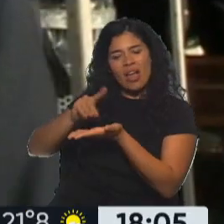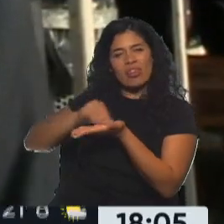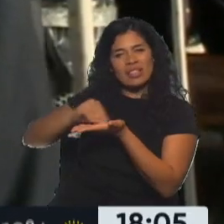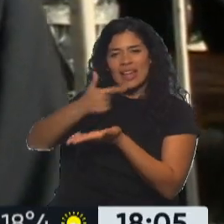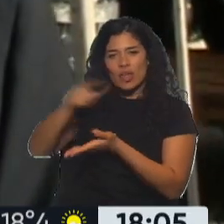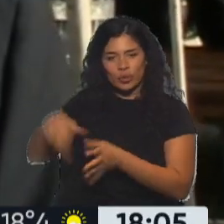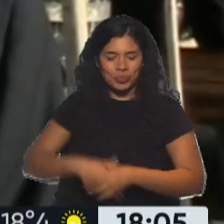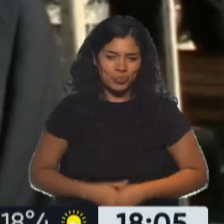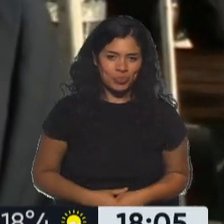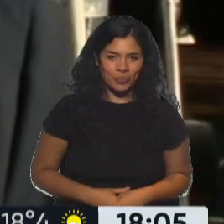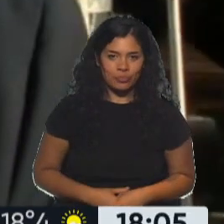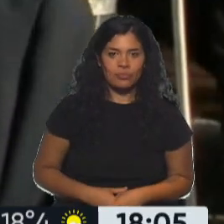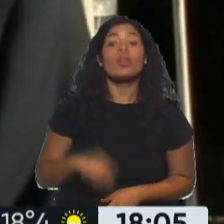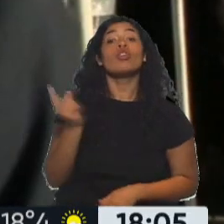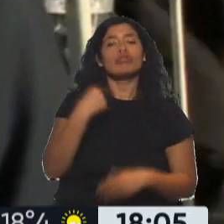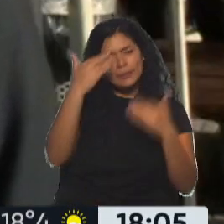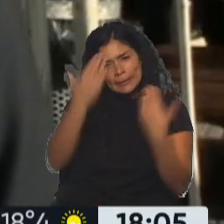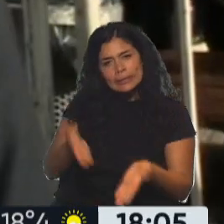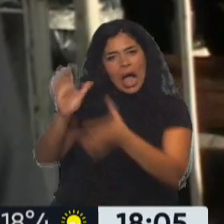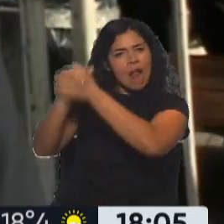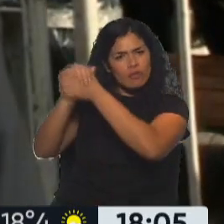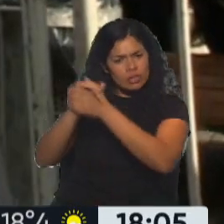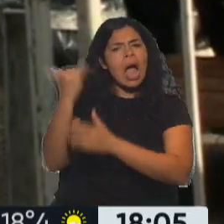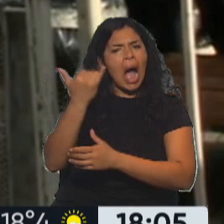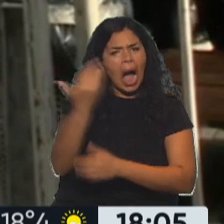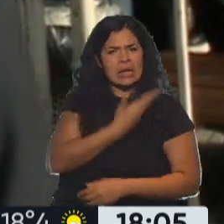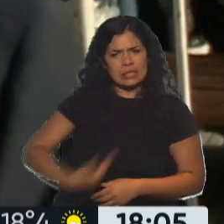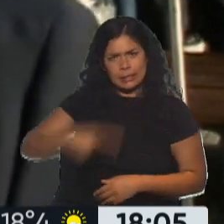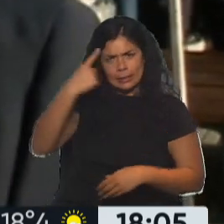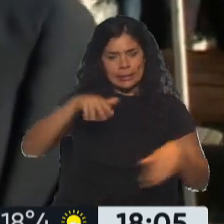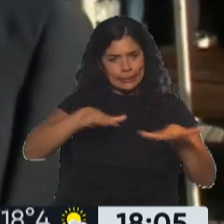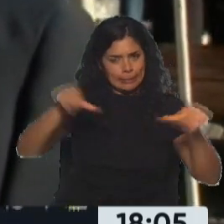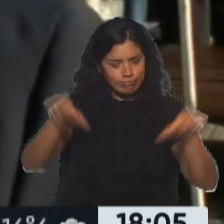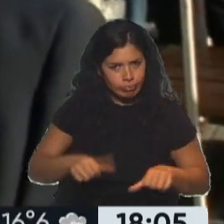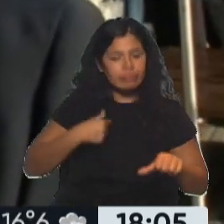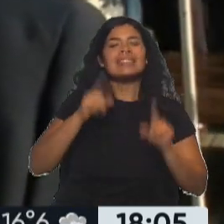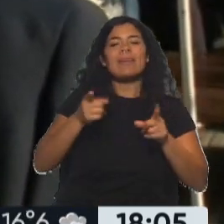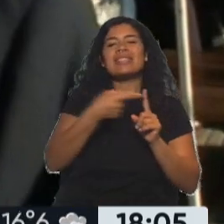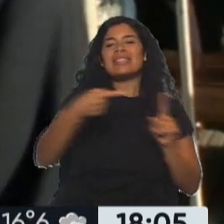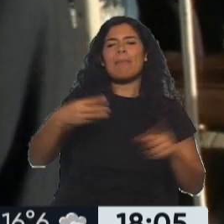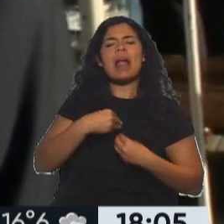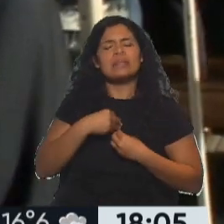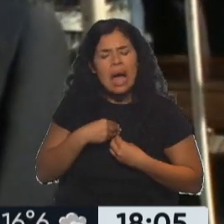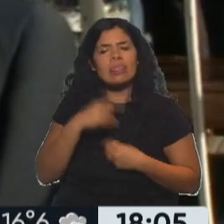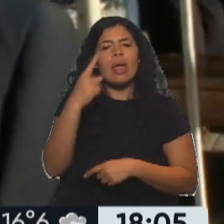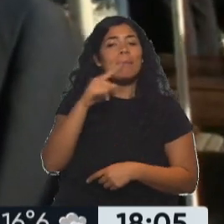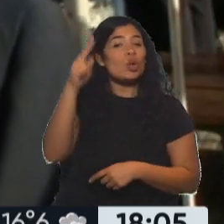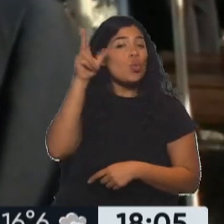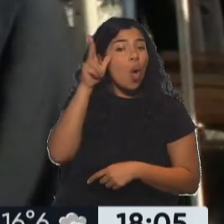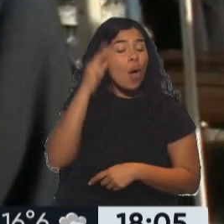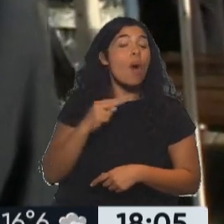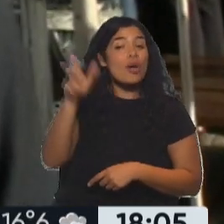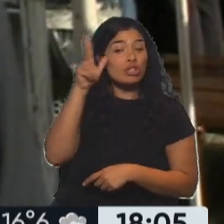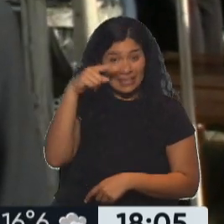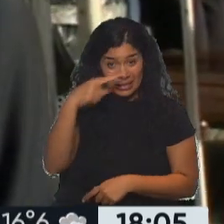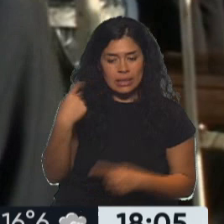Recordemos a Alfonsín, que tuvo intentos de golpe de Estado, la Semana Santa del 87. Entonces me parece que en este momento, a 40 años,